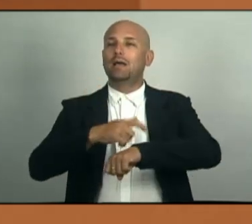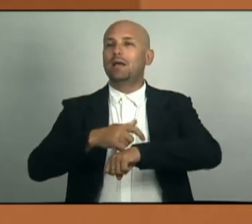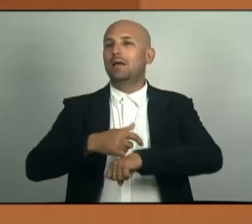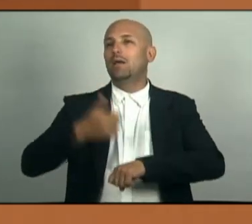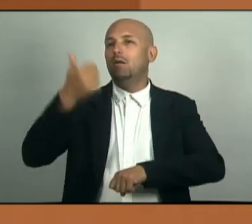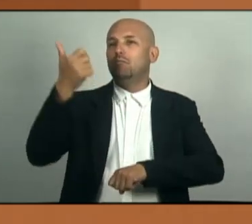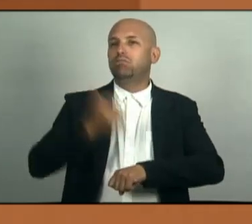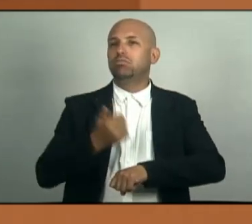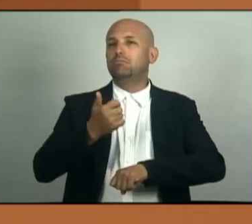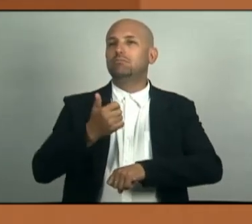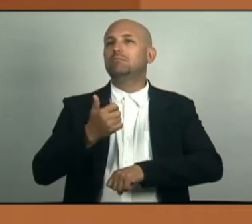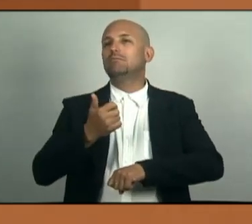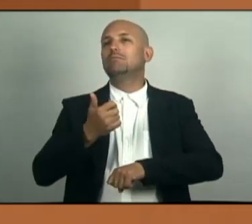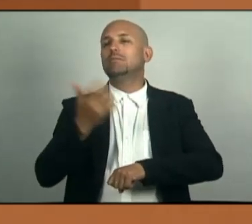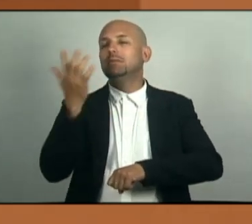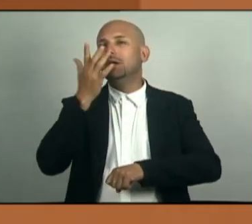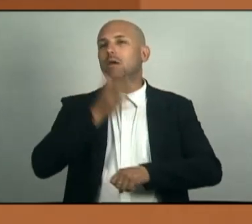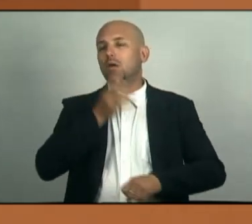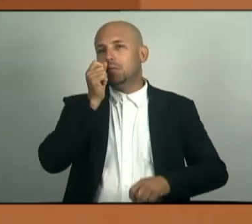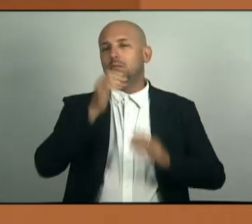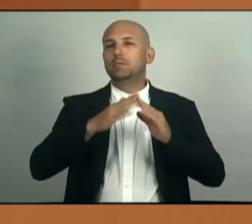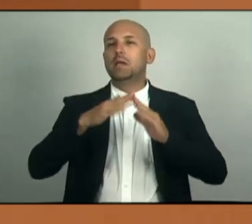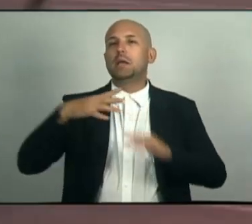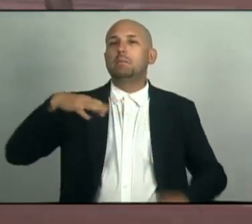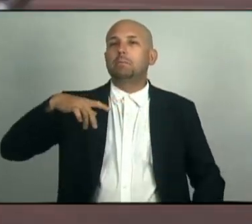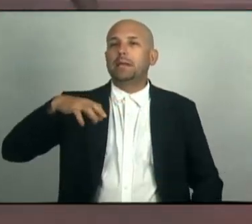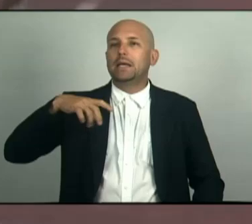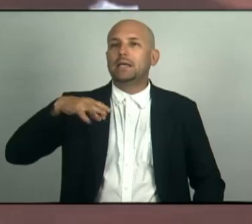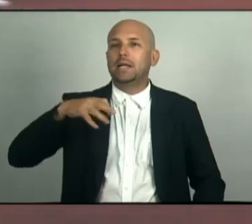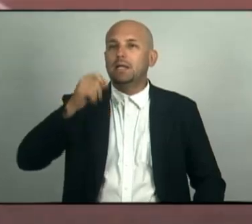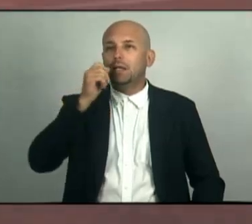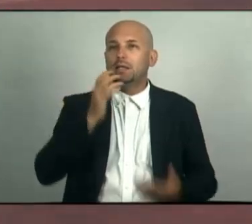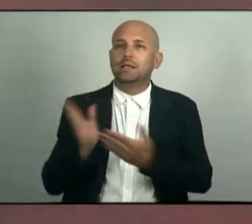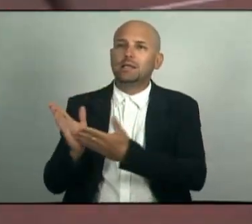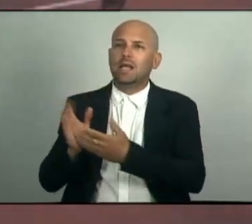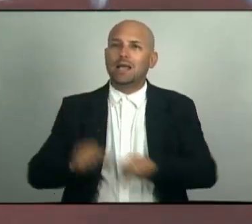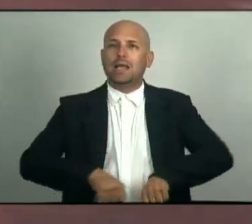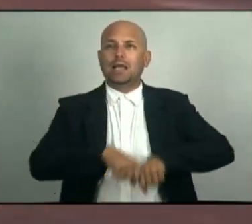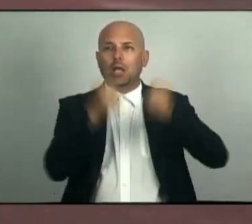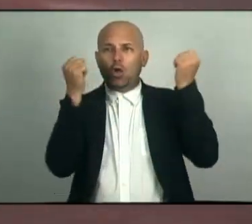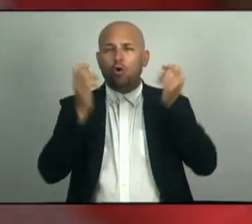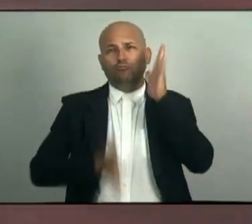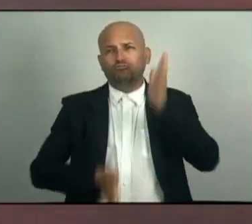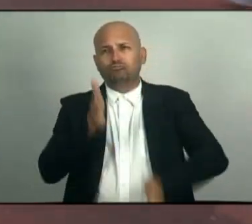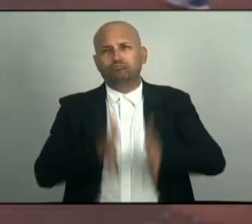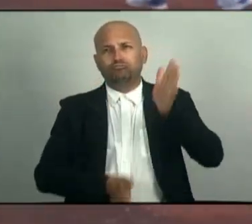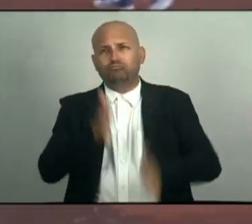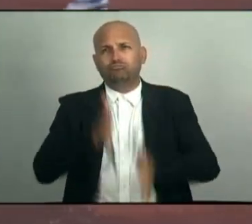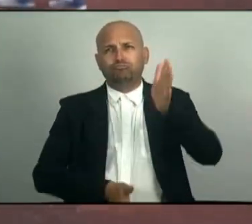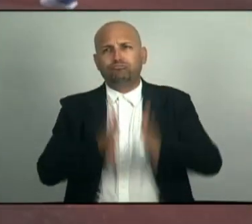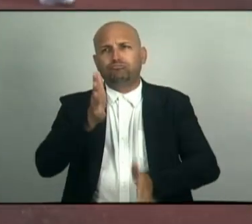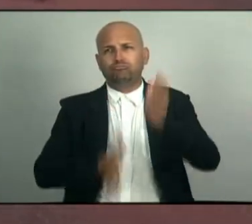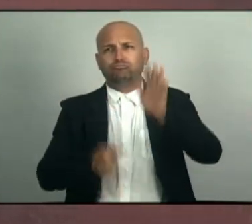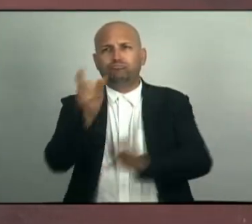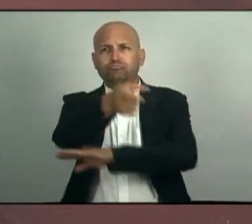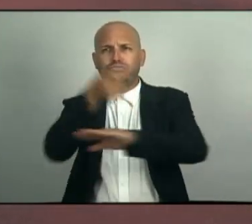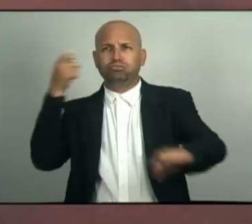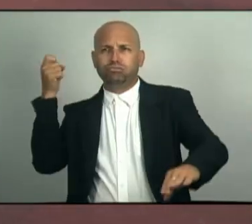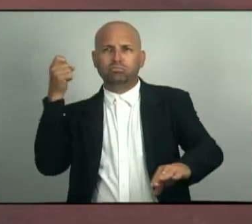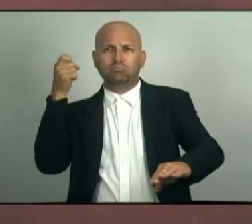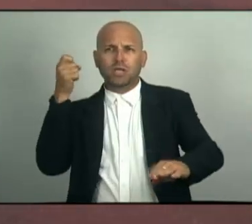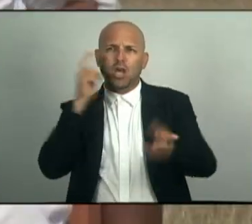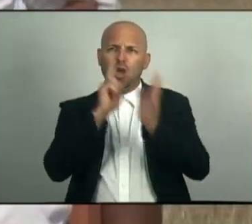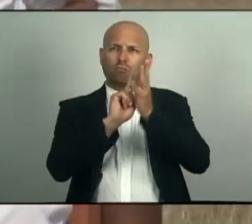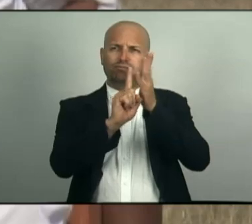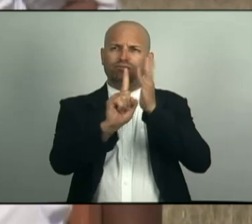Cuba por parte del pinero shiner reginfo todo un acontecimiento pues este velocista dejó atrás un